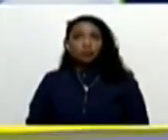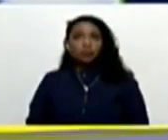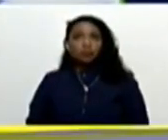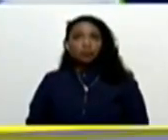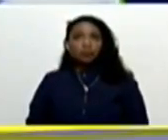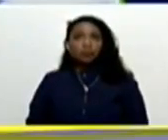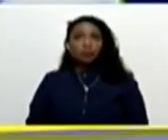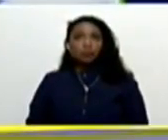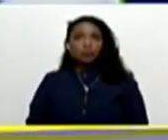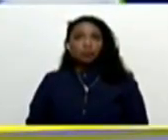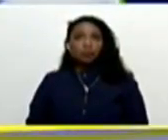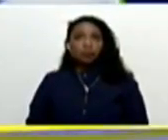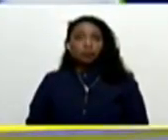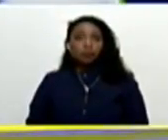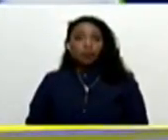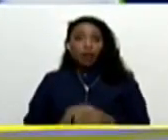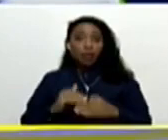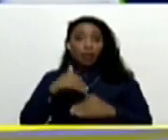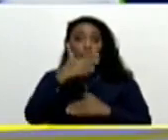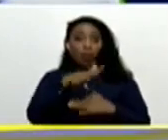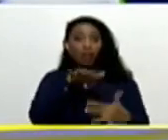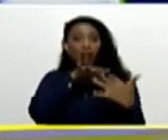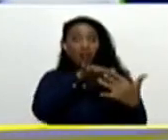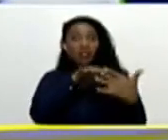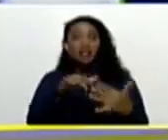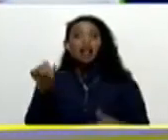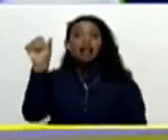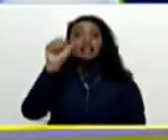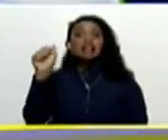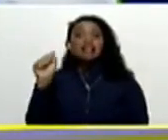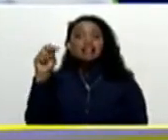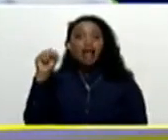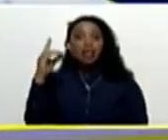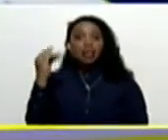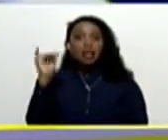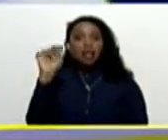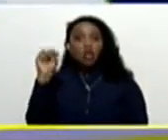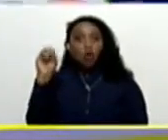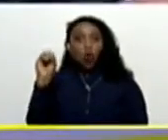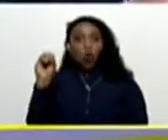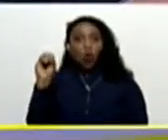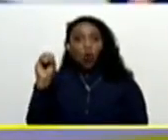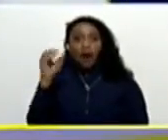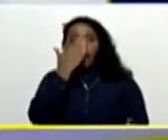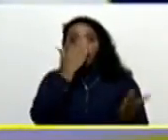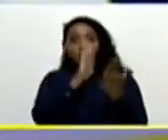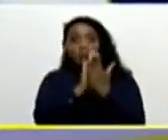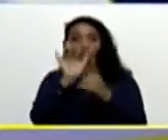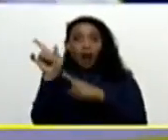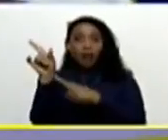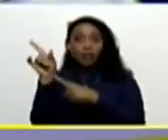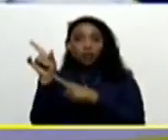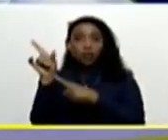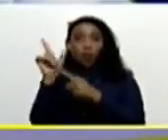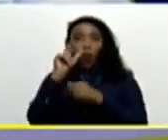Y luego la batalla de Sandino y de Celedón, enfrentado a las tropas yanqui,